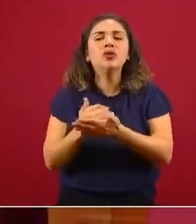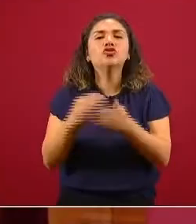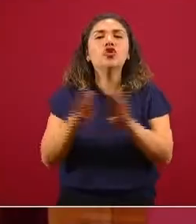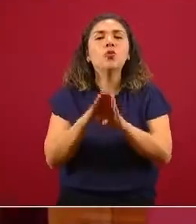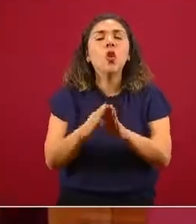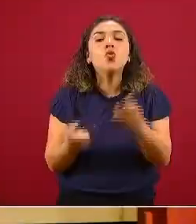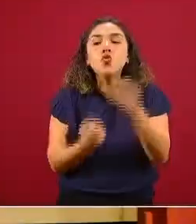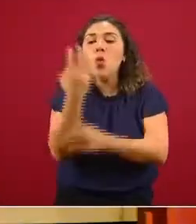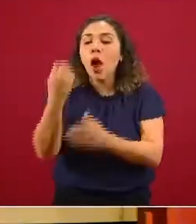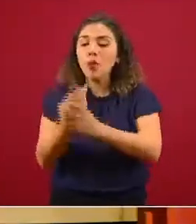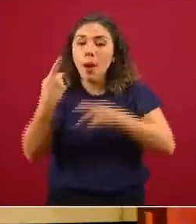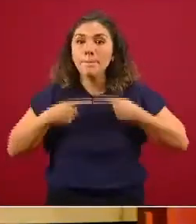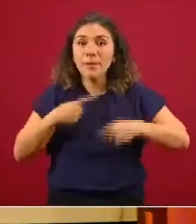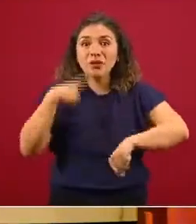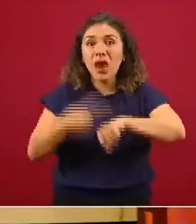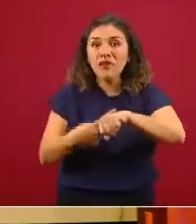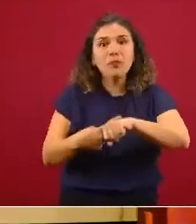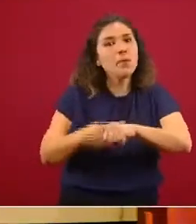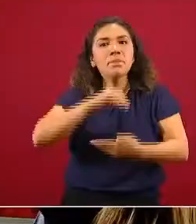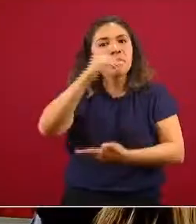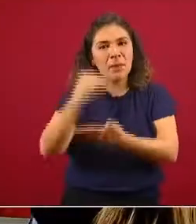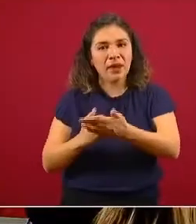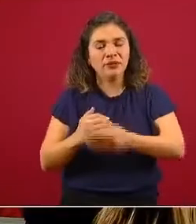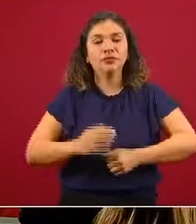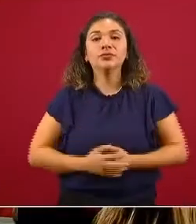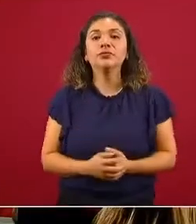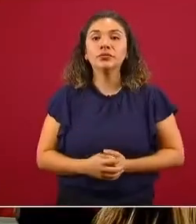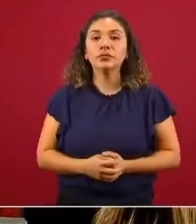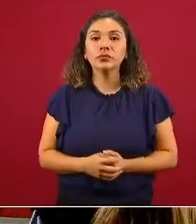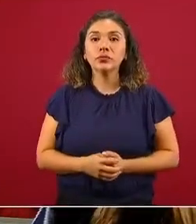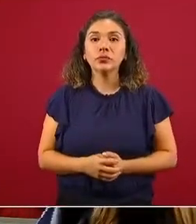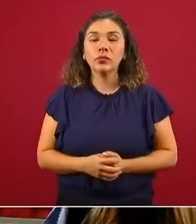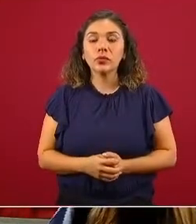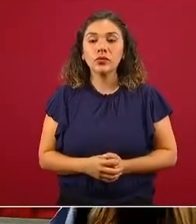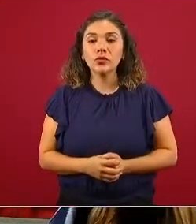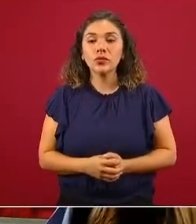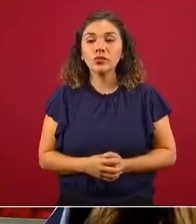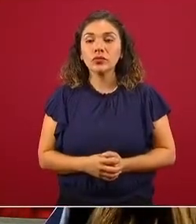de casos nuevos en Petróleos Mexicanos. La que sigue, por favor.